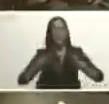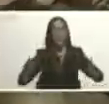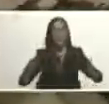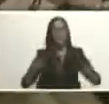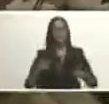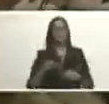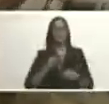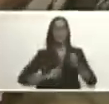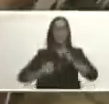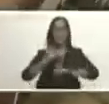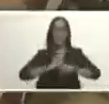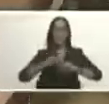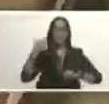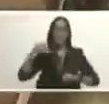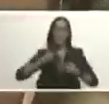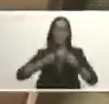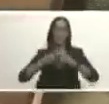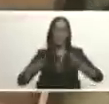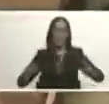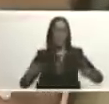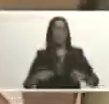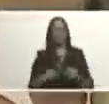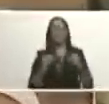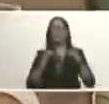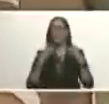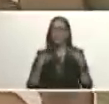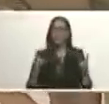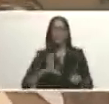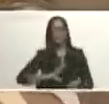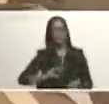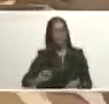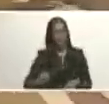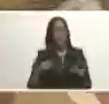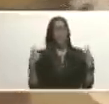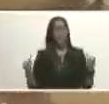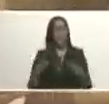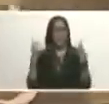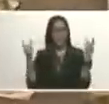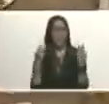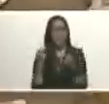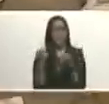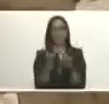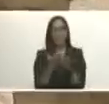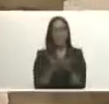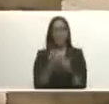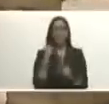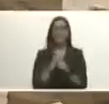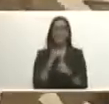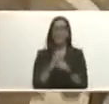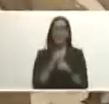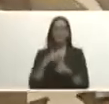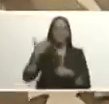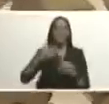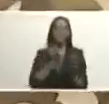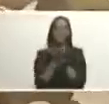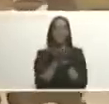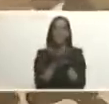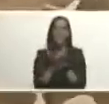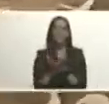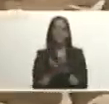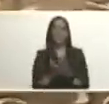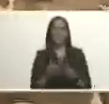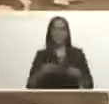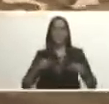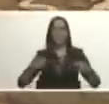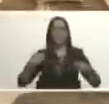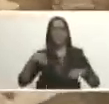paz, defendemos todos los derechos, el derecho a la independencia, a la soberanía, a la prosperidad económica, al trabajo, el derecho al estudio, el derecho a la vida, pues,